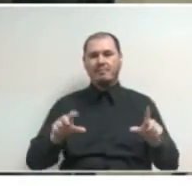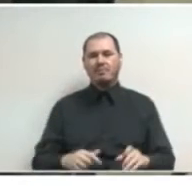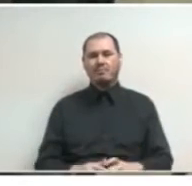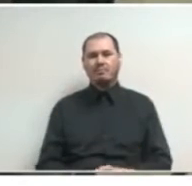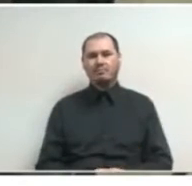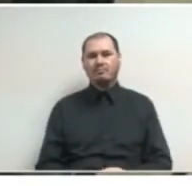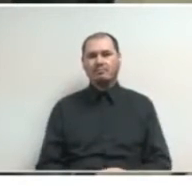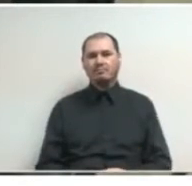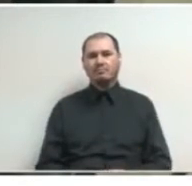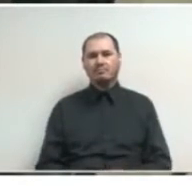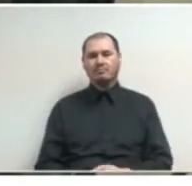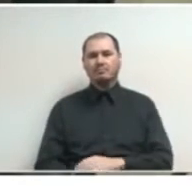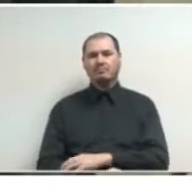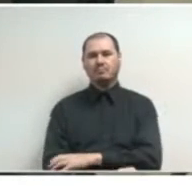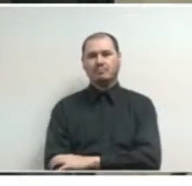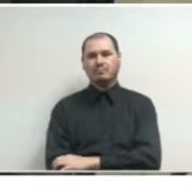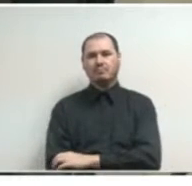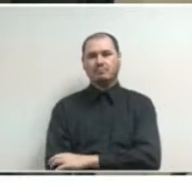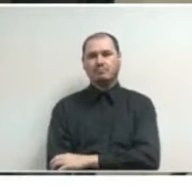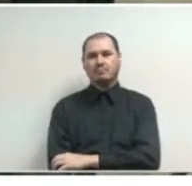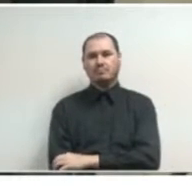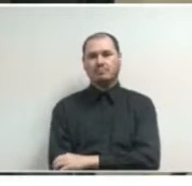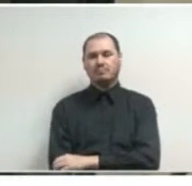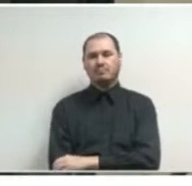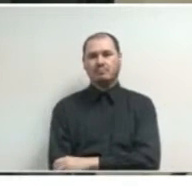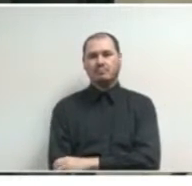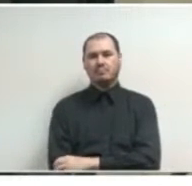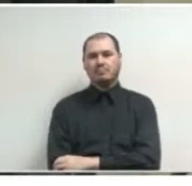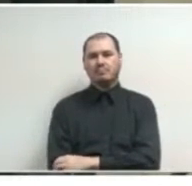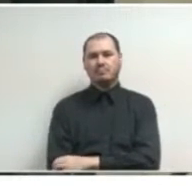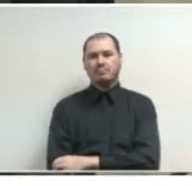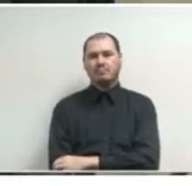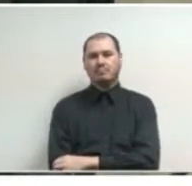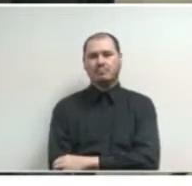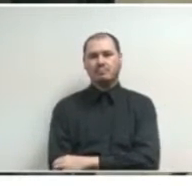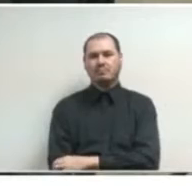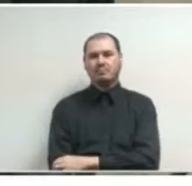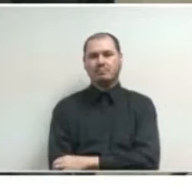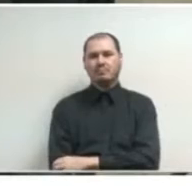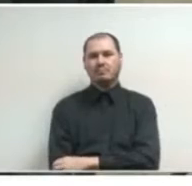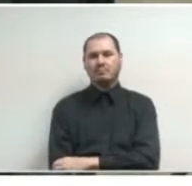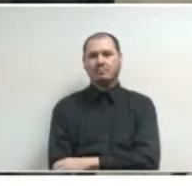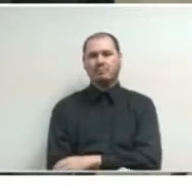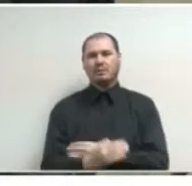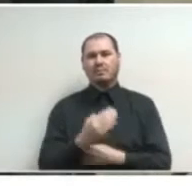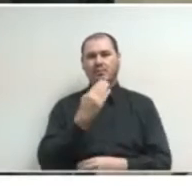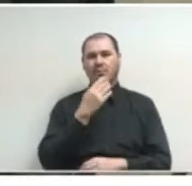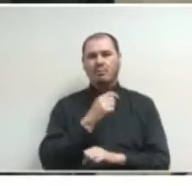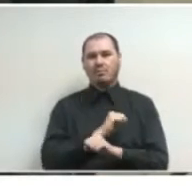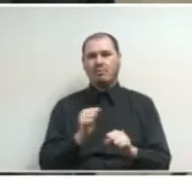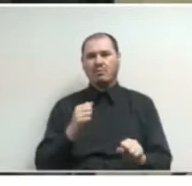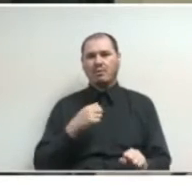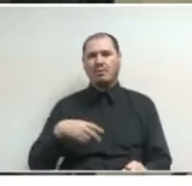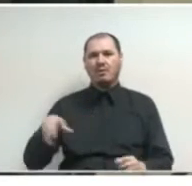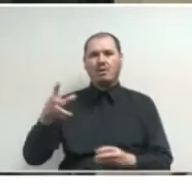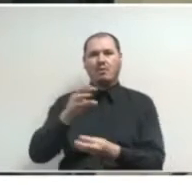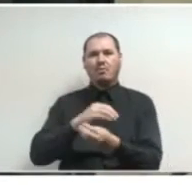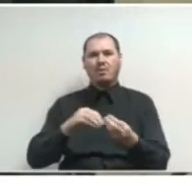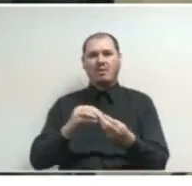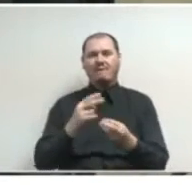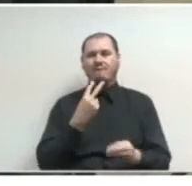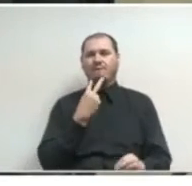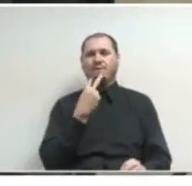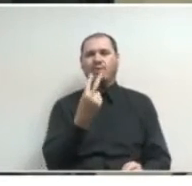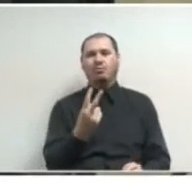va con AP, ñame va con AP, la ciudadanía, como se dice, a la voz de la ciudadanía,